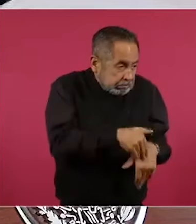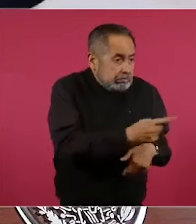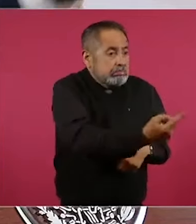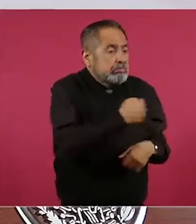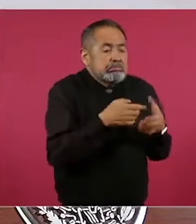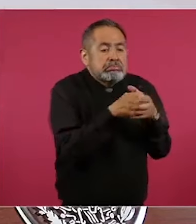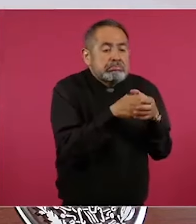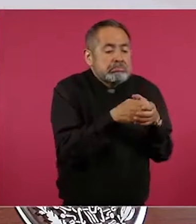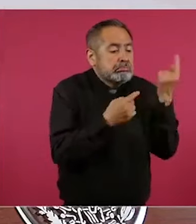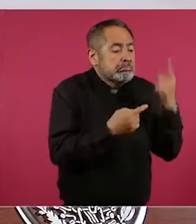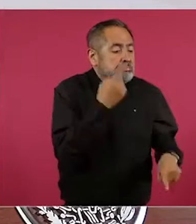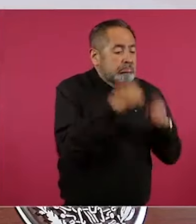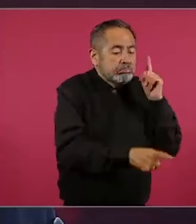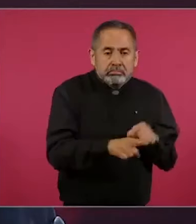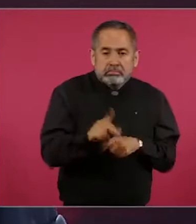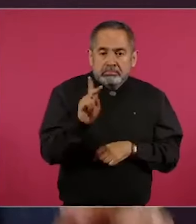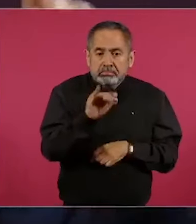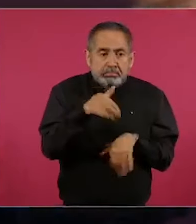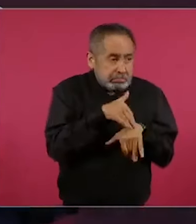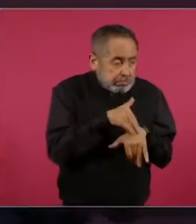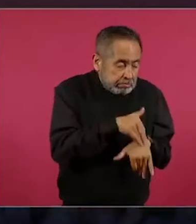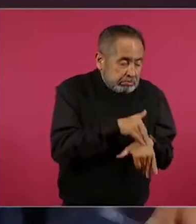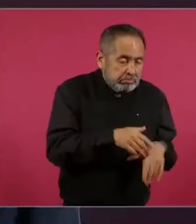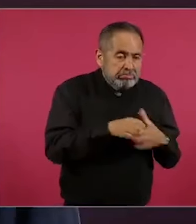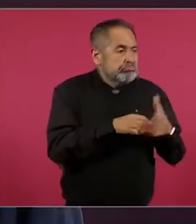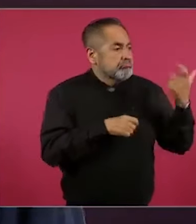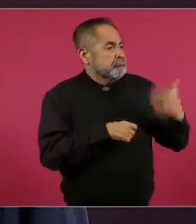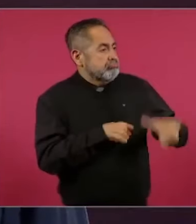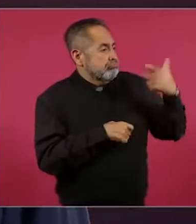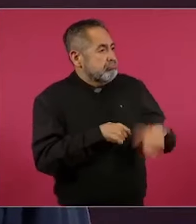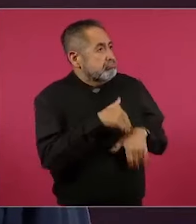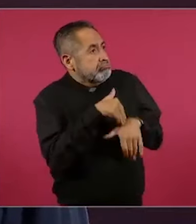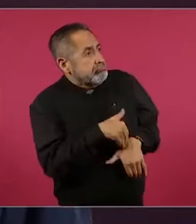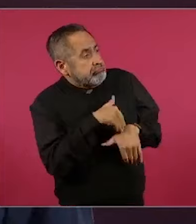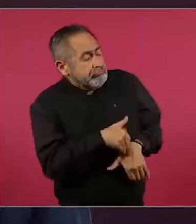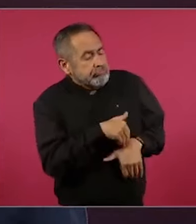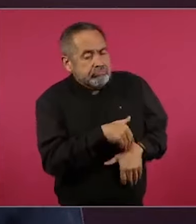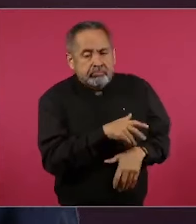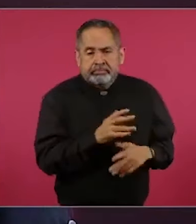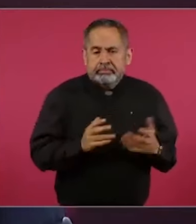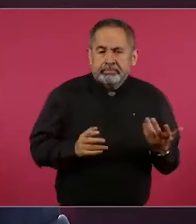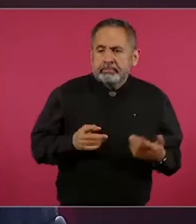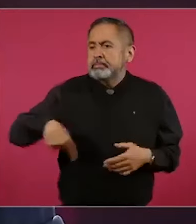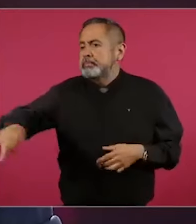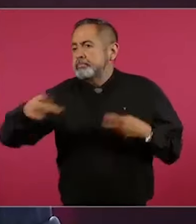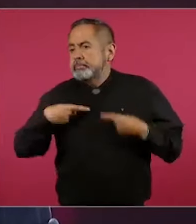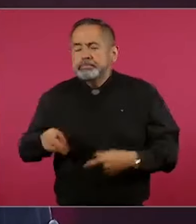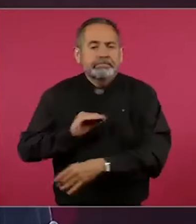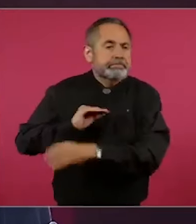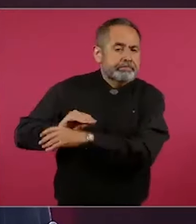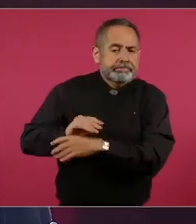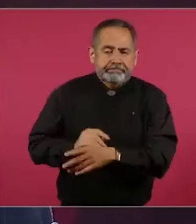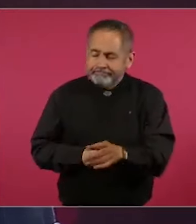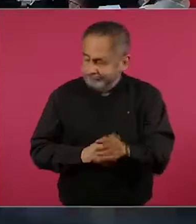una minoría de potentados, y que se ignore al pueblo.